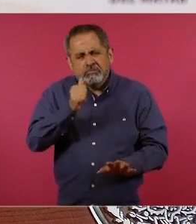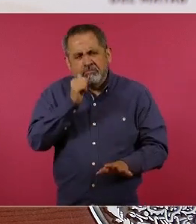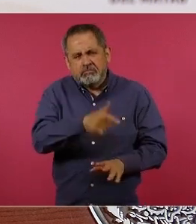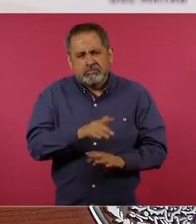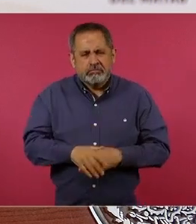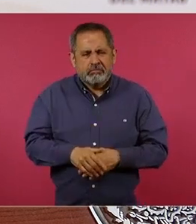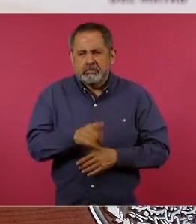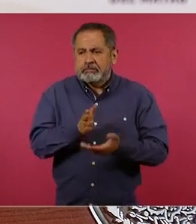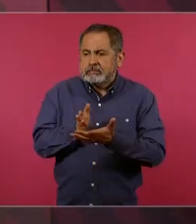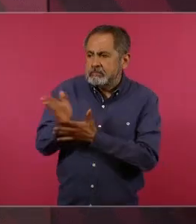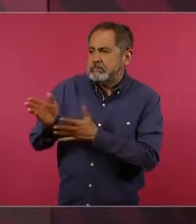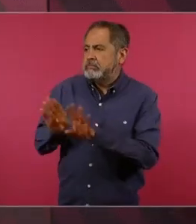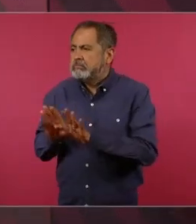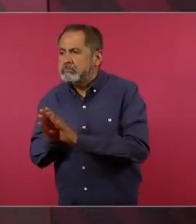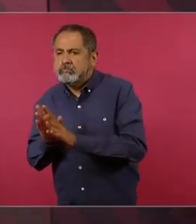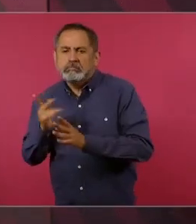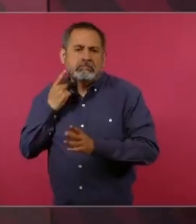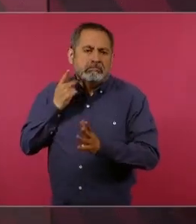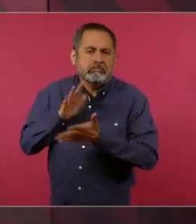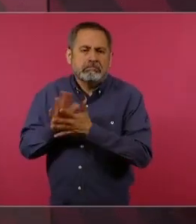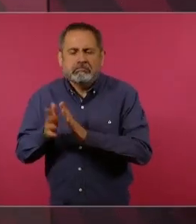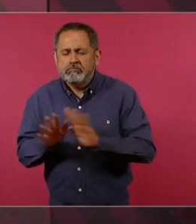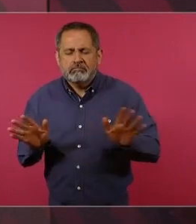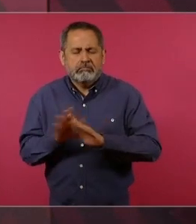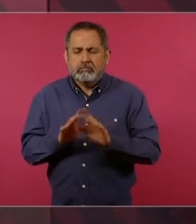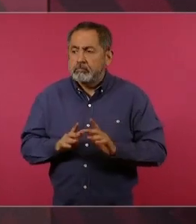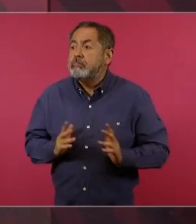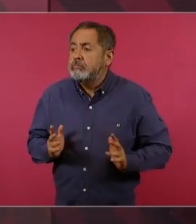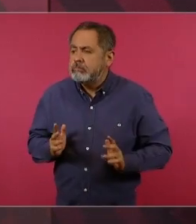por lo general no se mete,